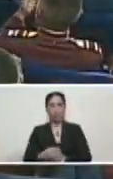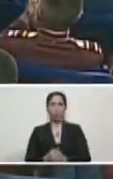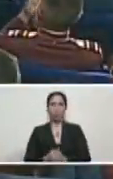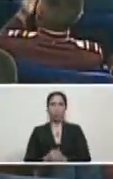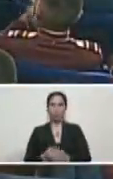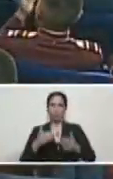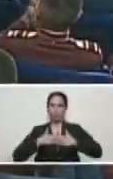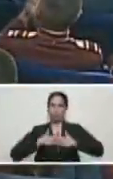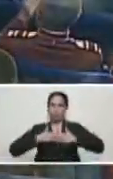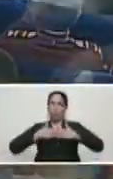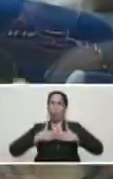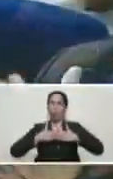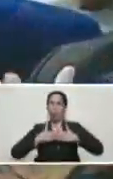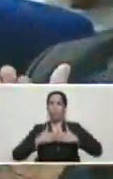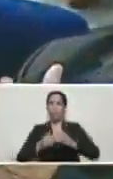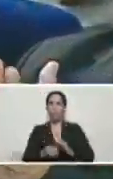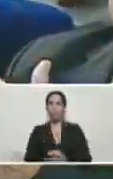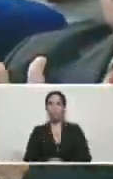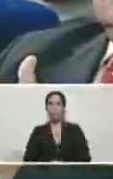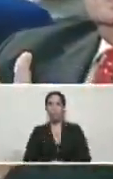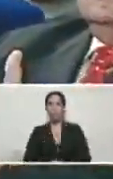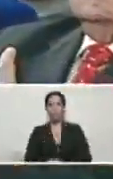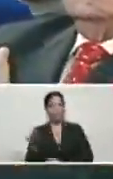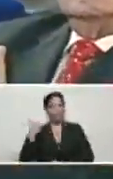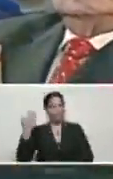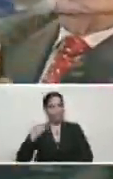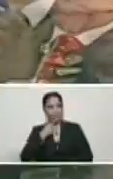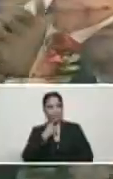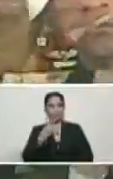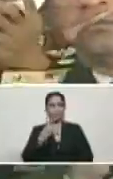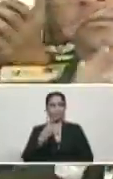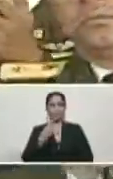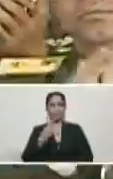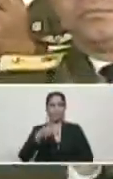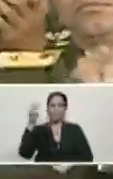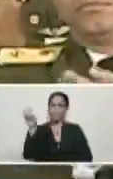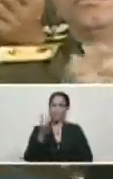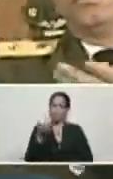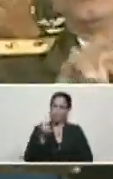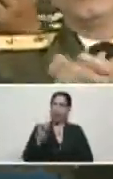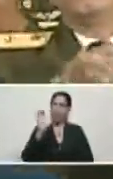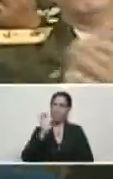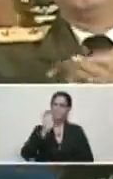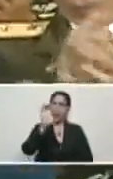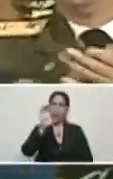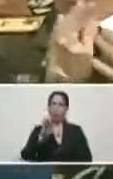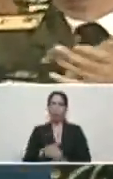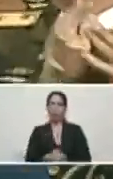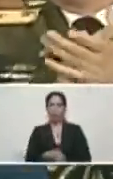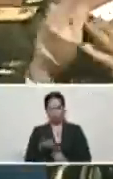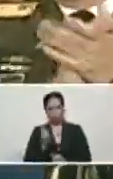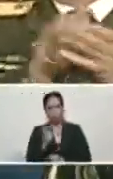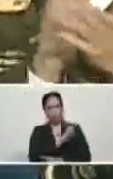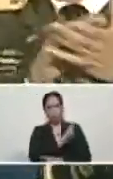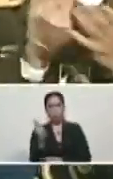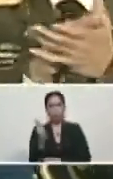pecho en aquel tiempo para decir: en Venezuela hay patria y hay república.